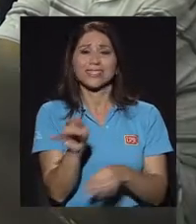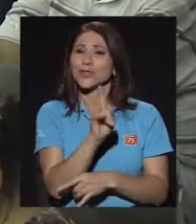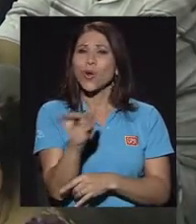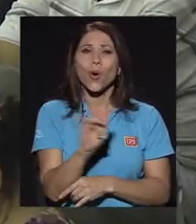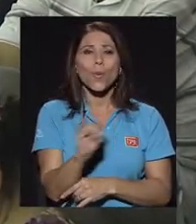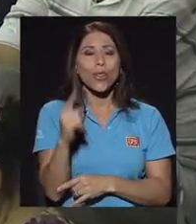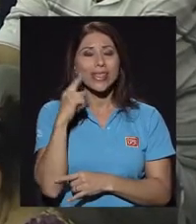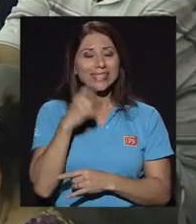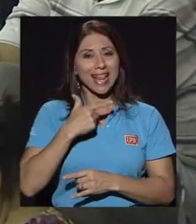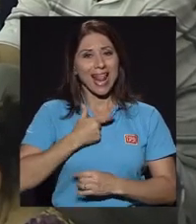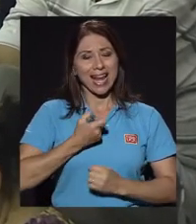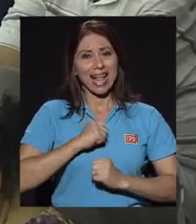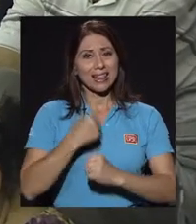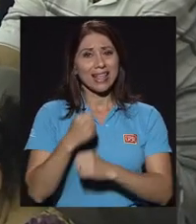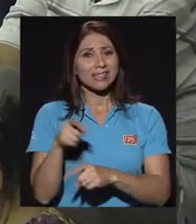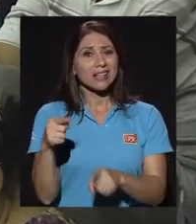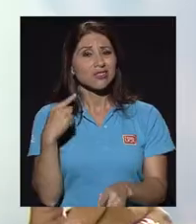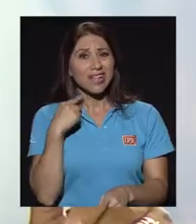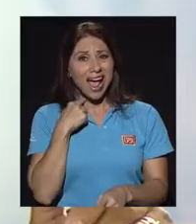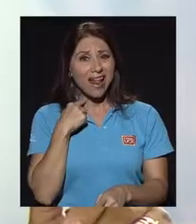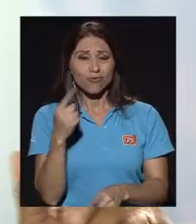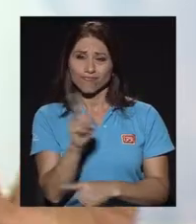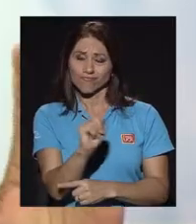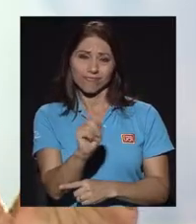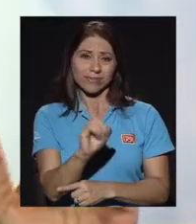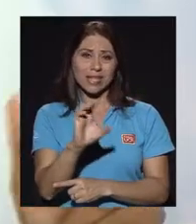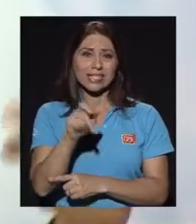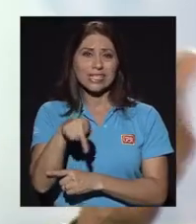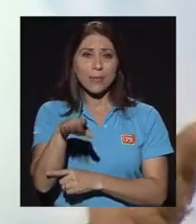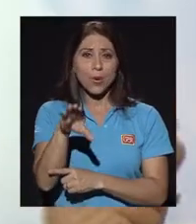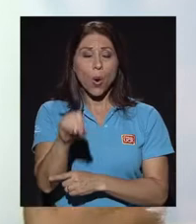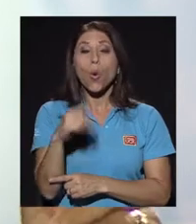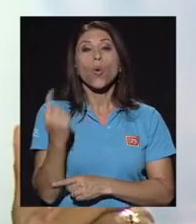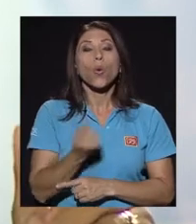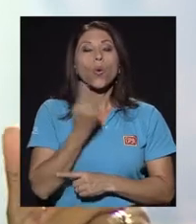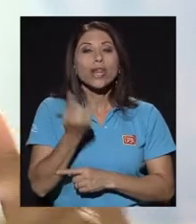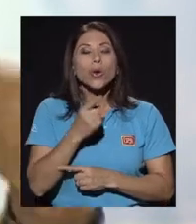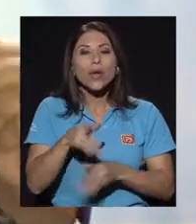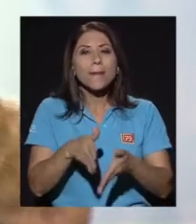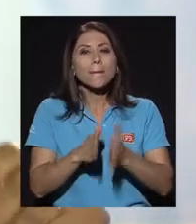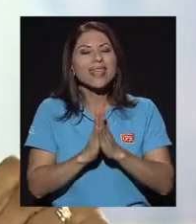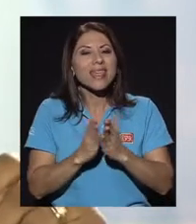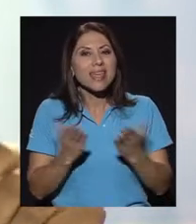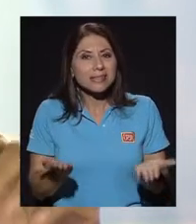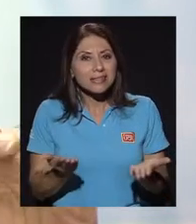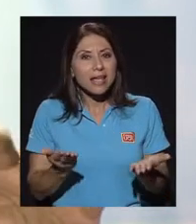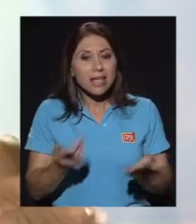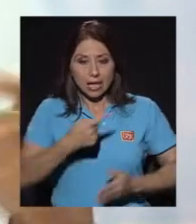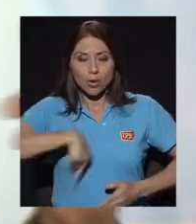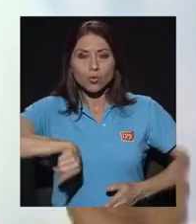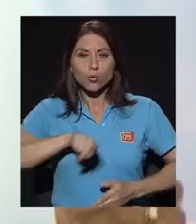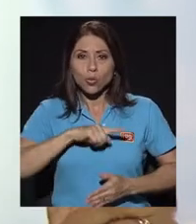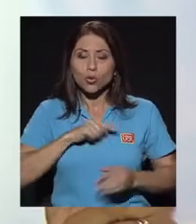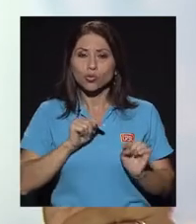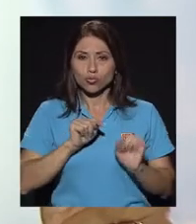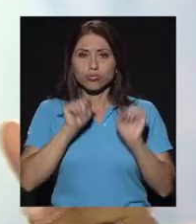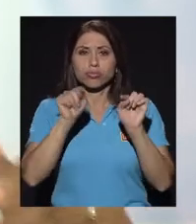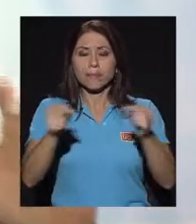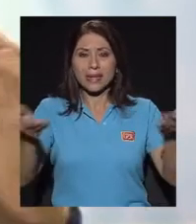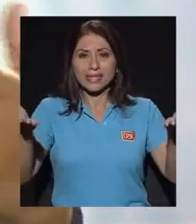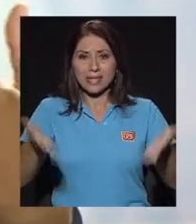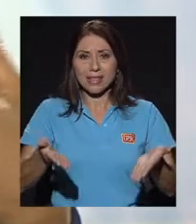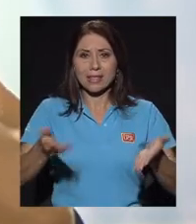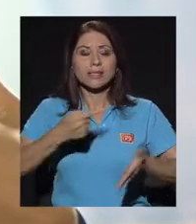una derogación totalmente cara. El CICO lo único que pide es que la gente, nosotros nos hagamos